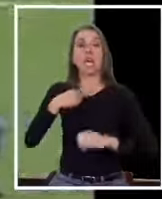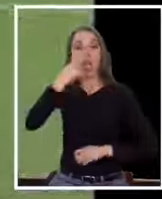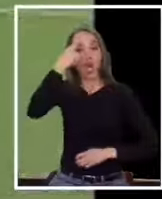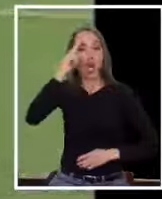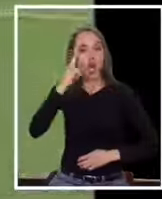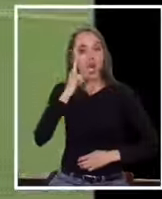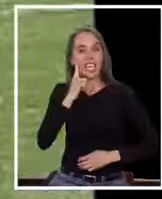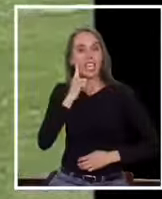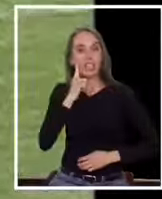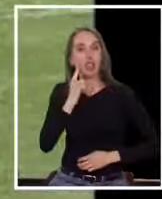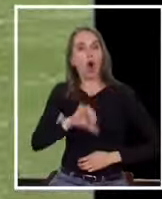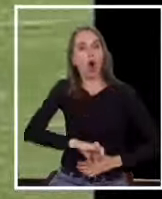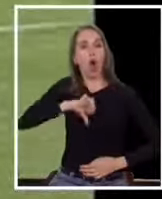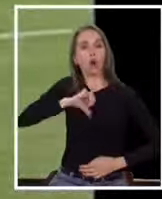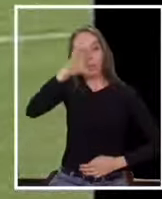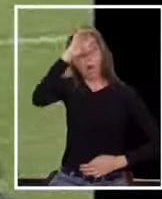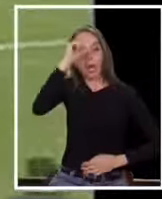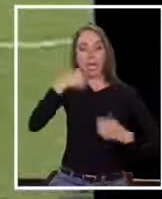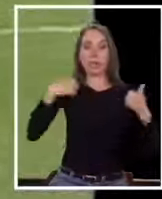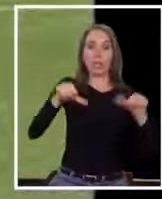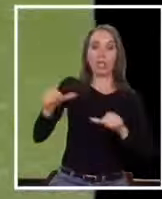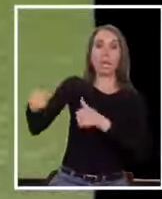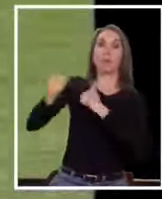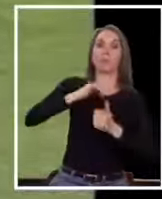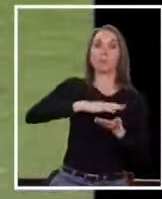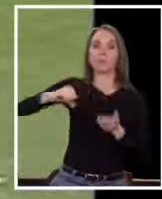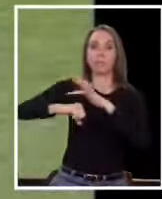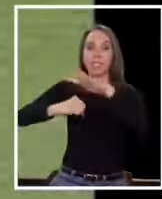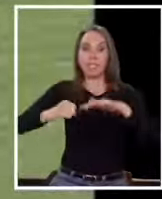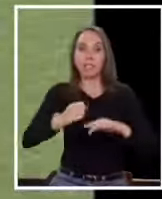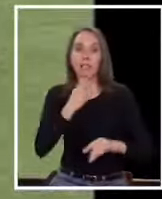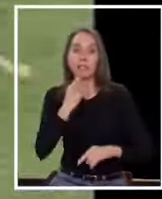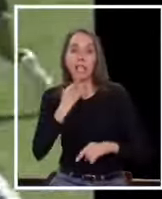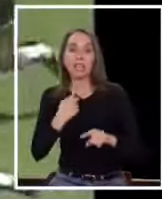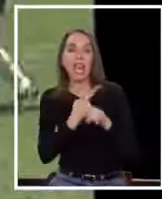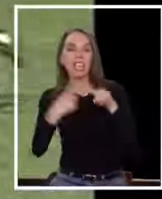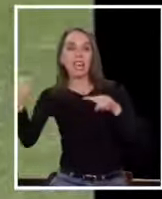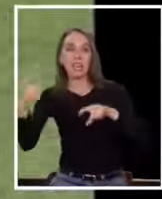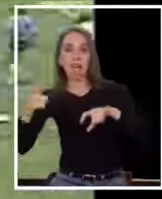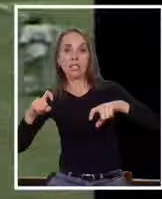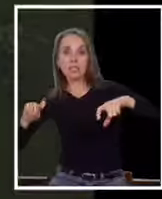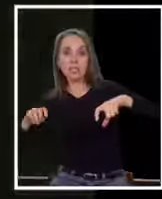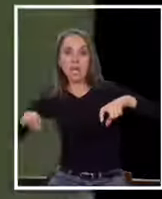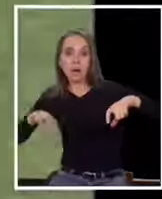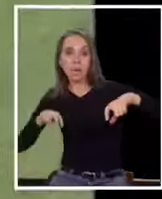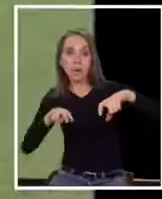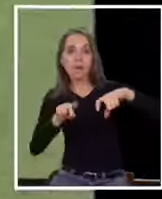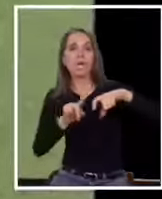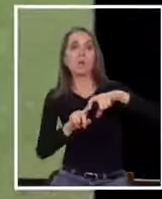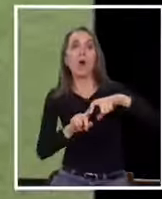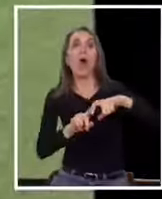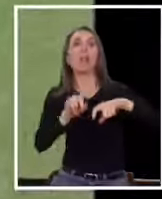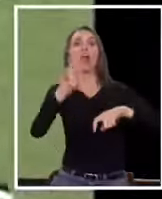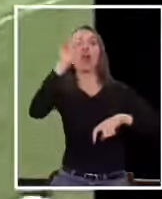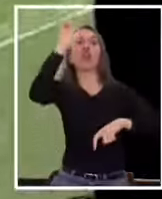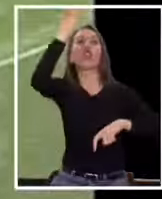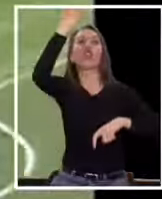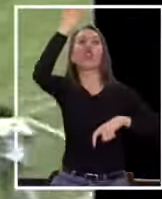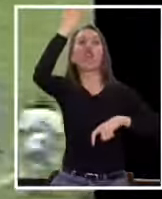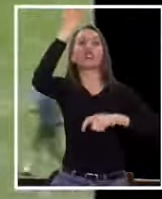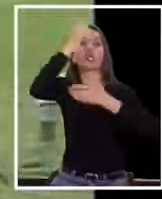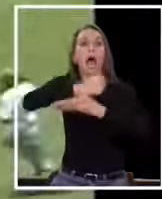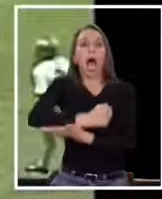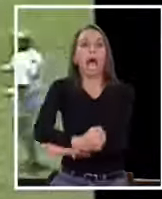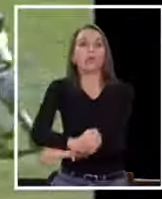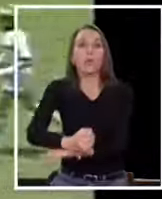de revancha. Uno que comenzó con una jugada que pasaría a la historia como la mano de Dios. Cuando Valdano,